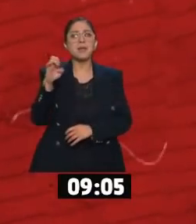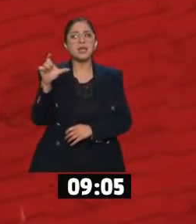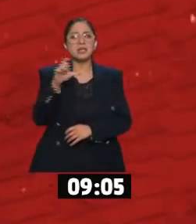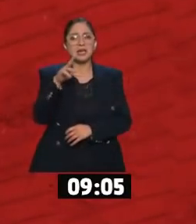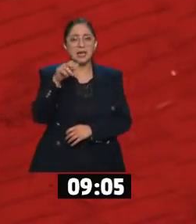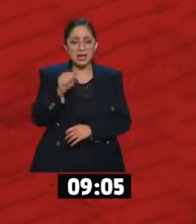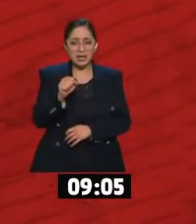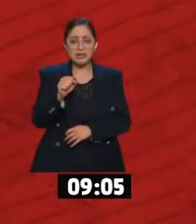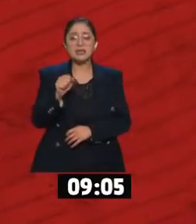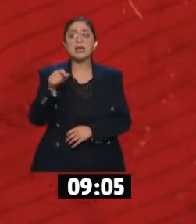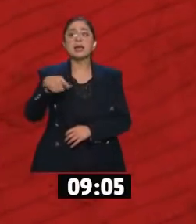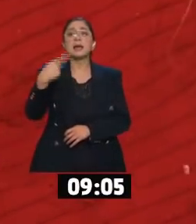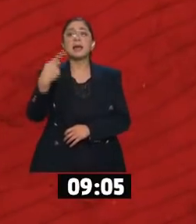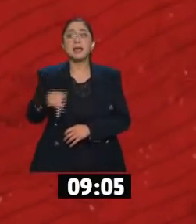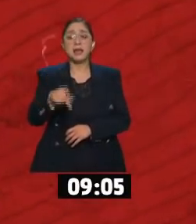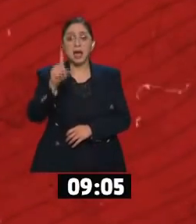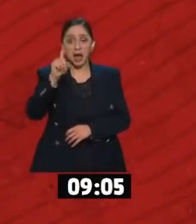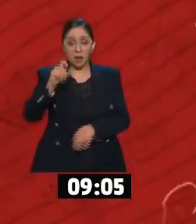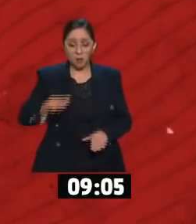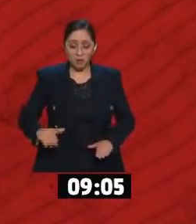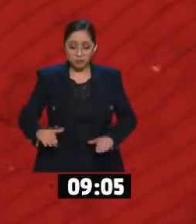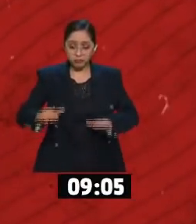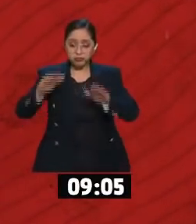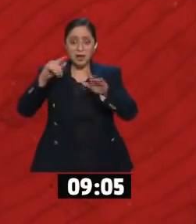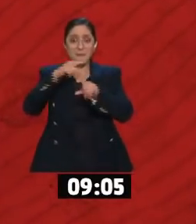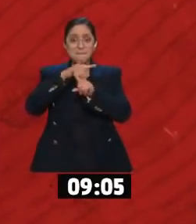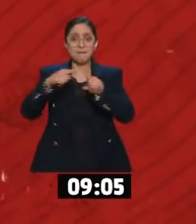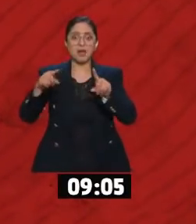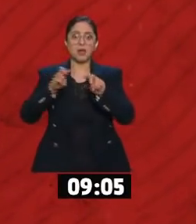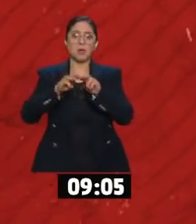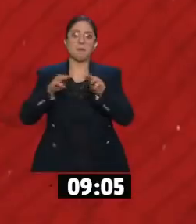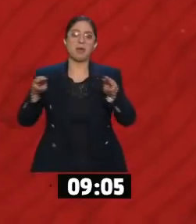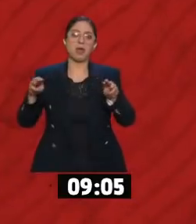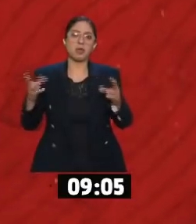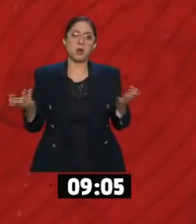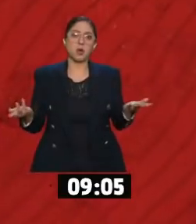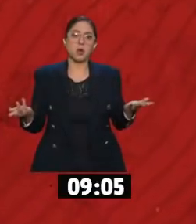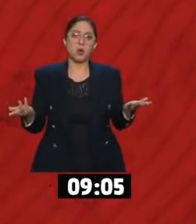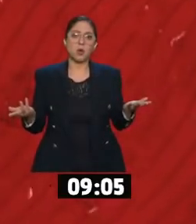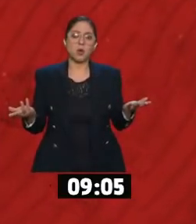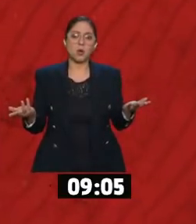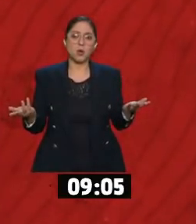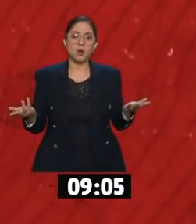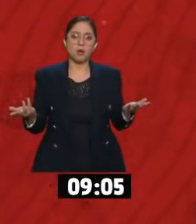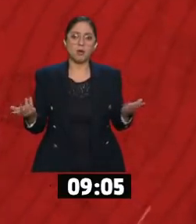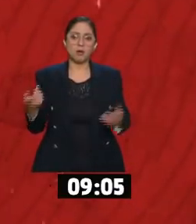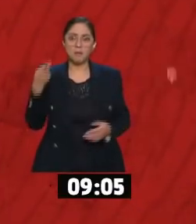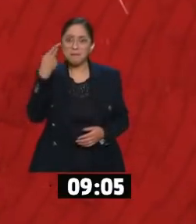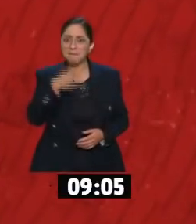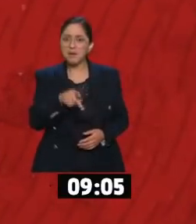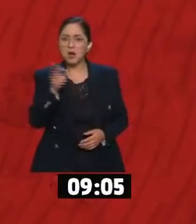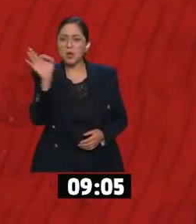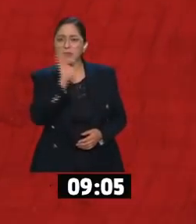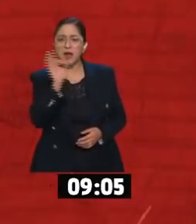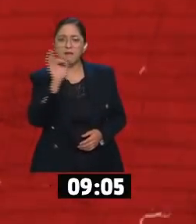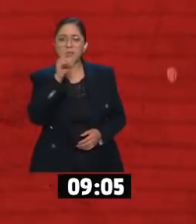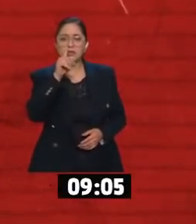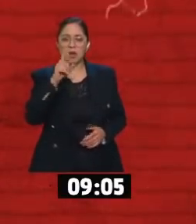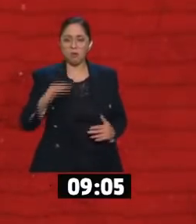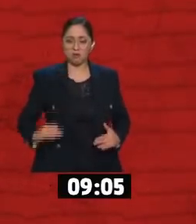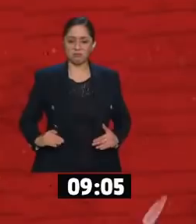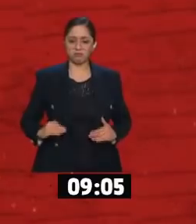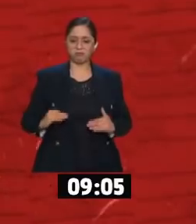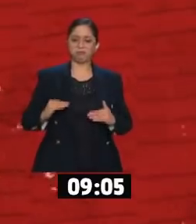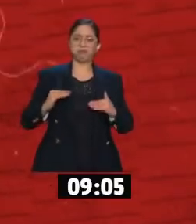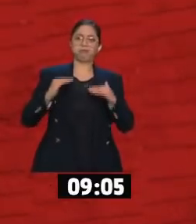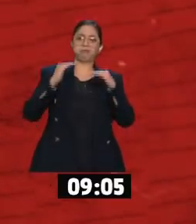metro. Sí, los mexicas son los camiones del... Oiga. La banda del... Oiga, medio metro. Pues a usted sí le anda mojando los sesos, ¿no? Sí,